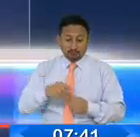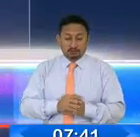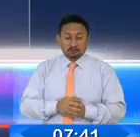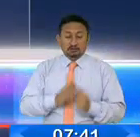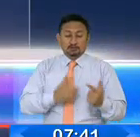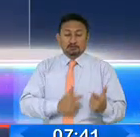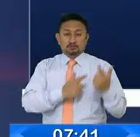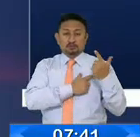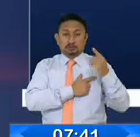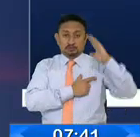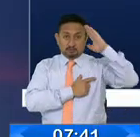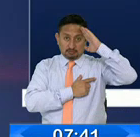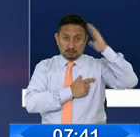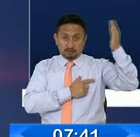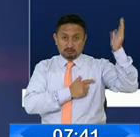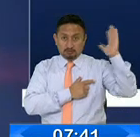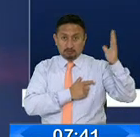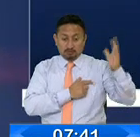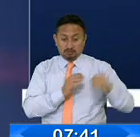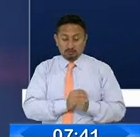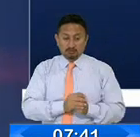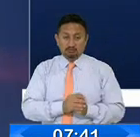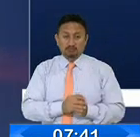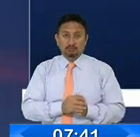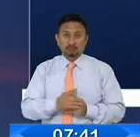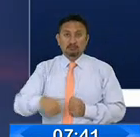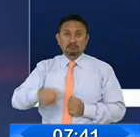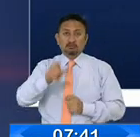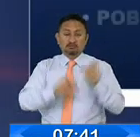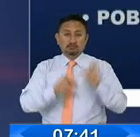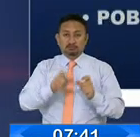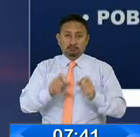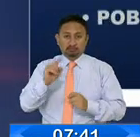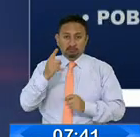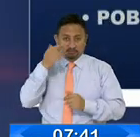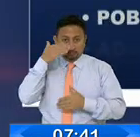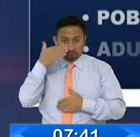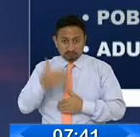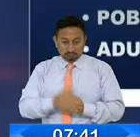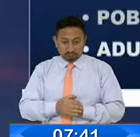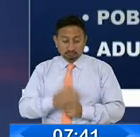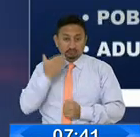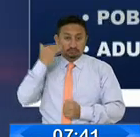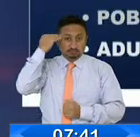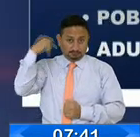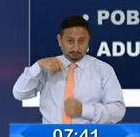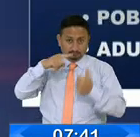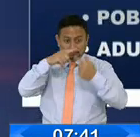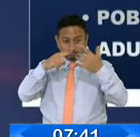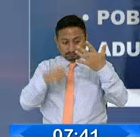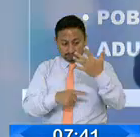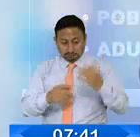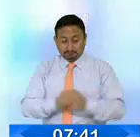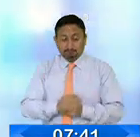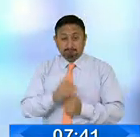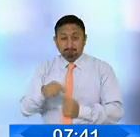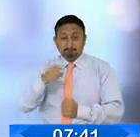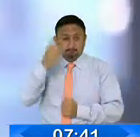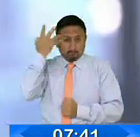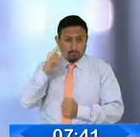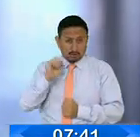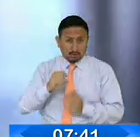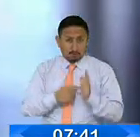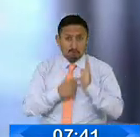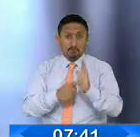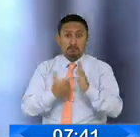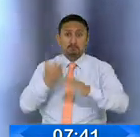fuerza pública, docentes, personal de sectores estratégicos, población vulnerable, adultos mayores, entre otros. En los próximos días se presentará